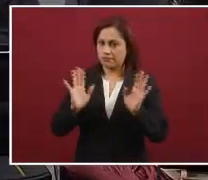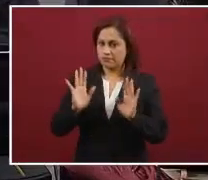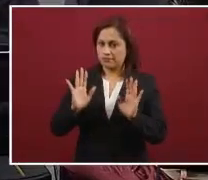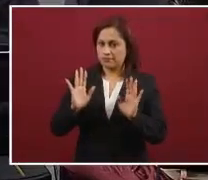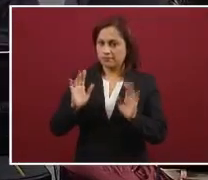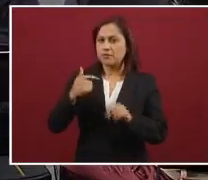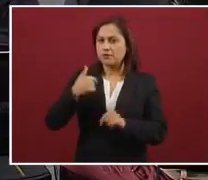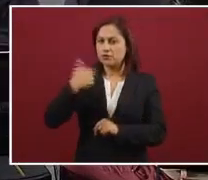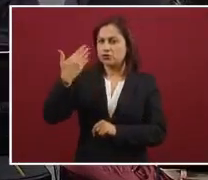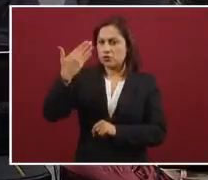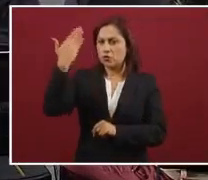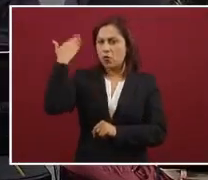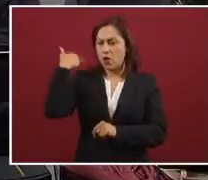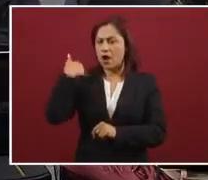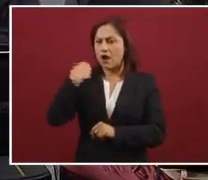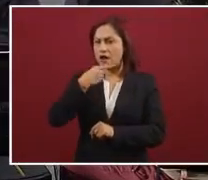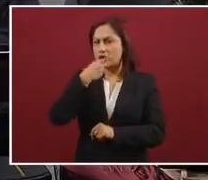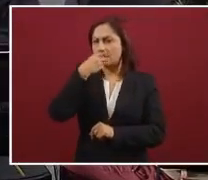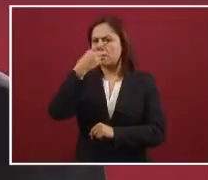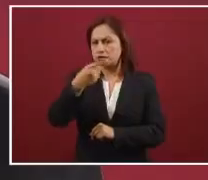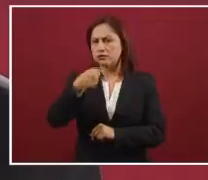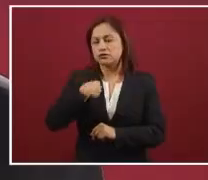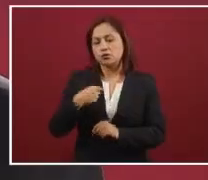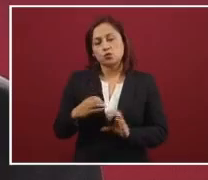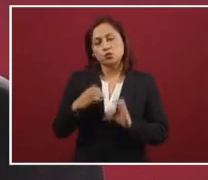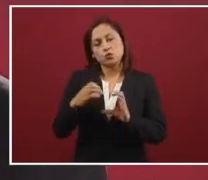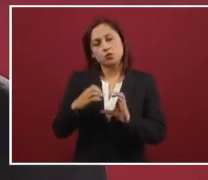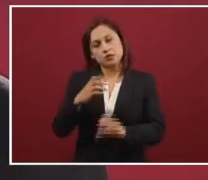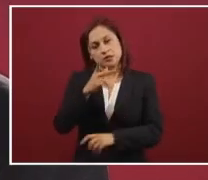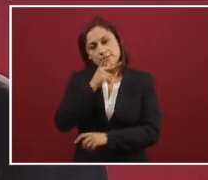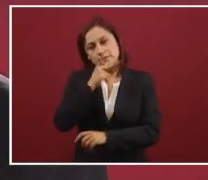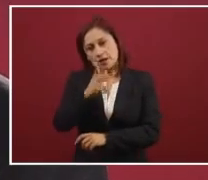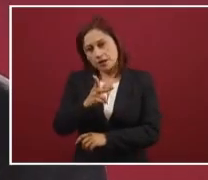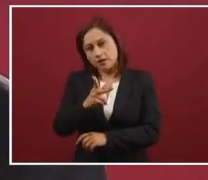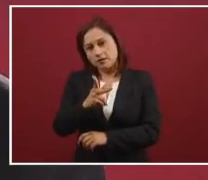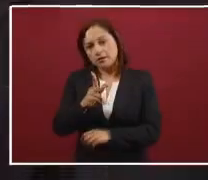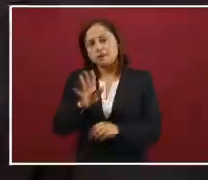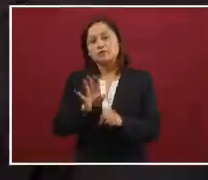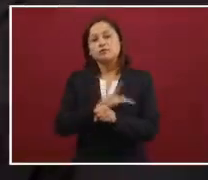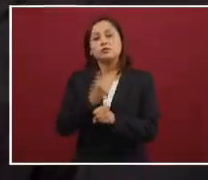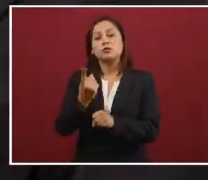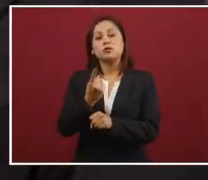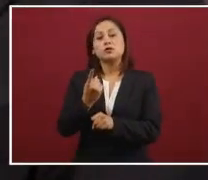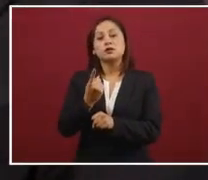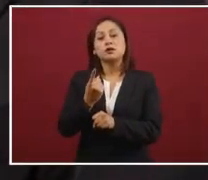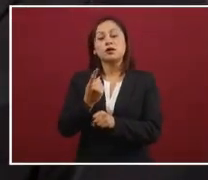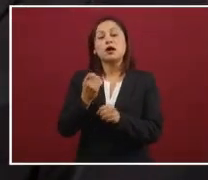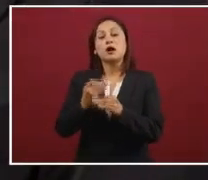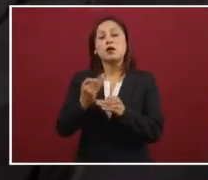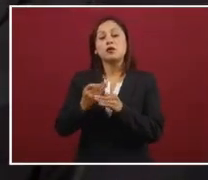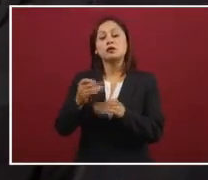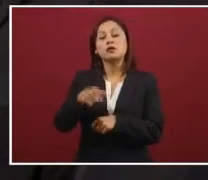Fui muy cuidadoso en eso. Por eso nadie puede decir, usted dijo